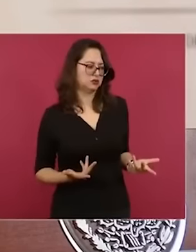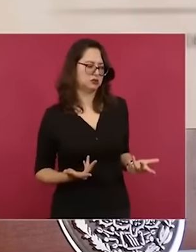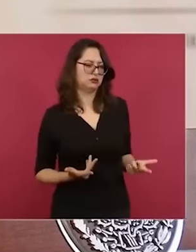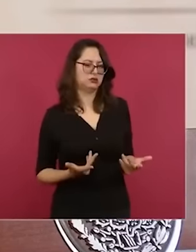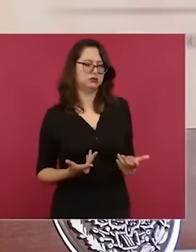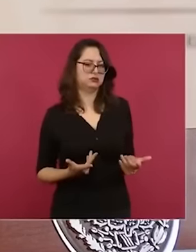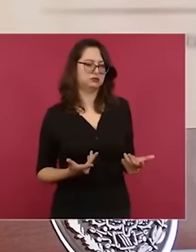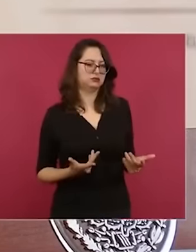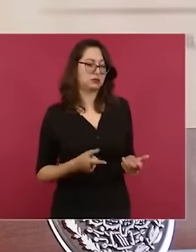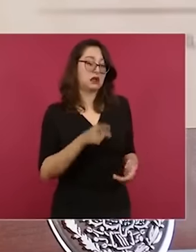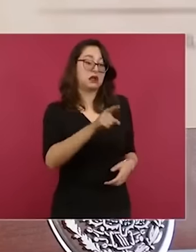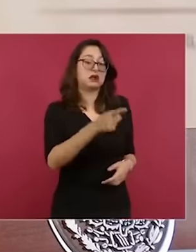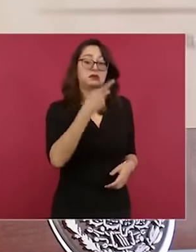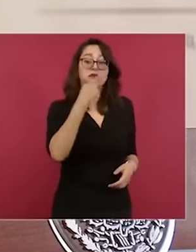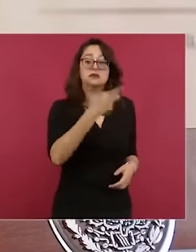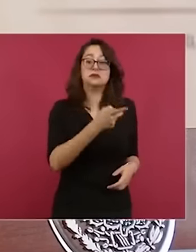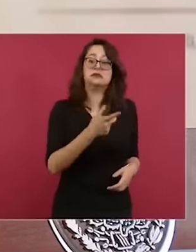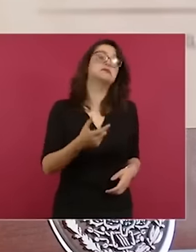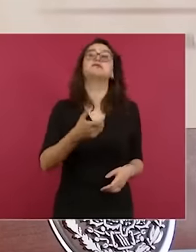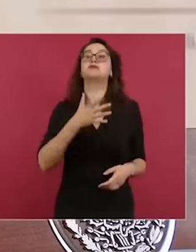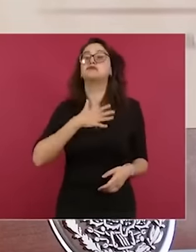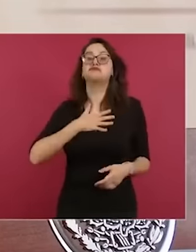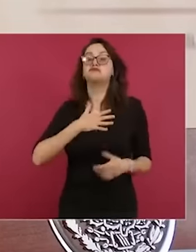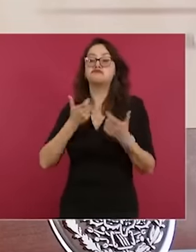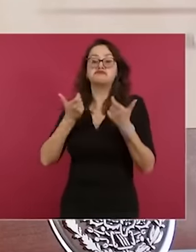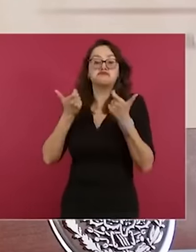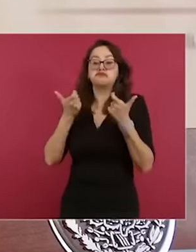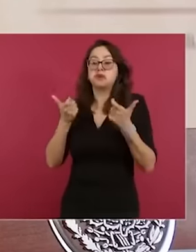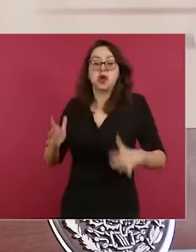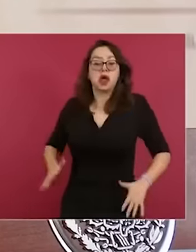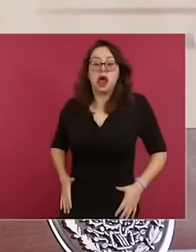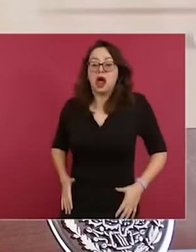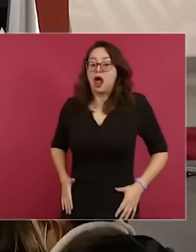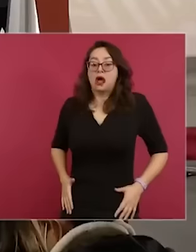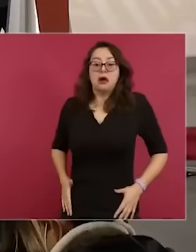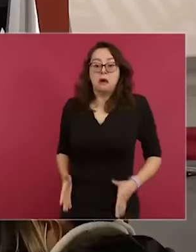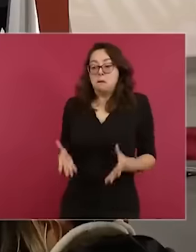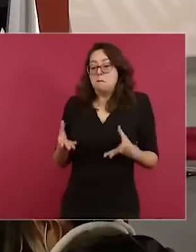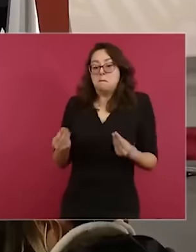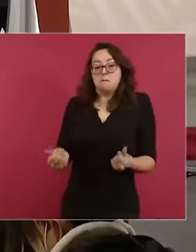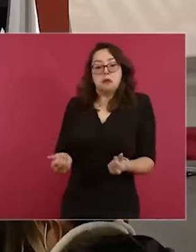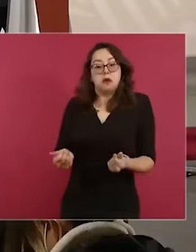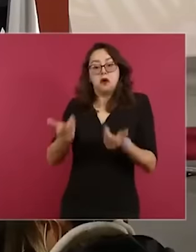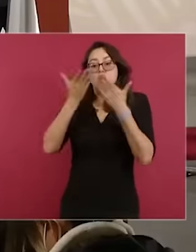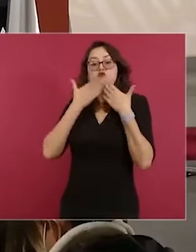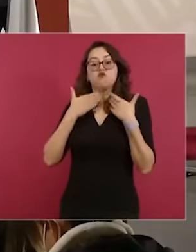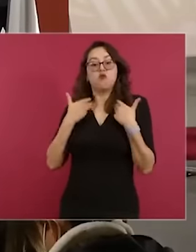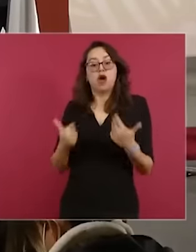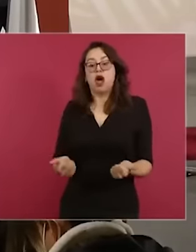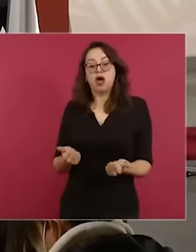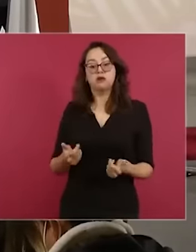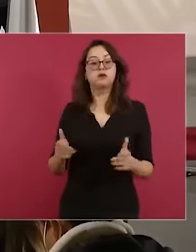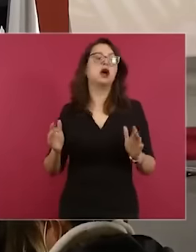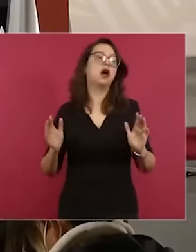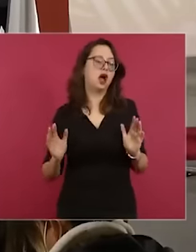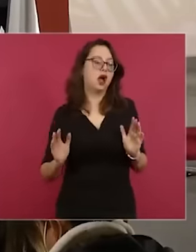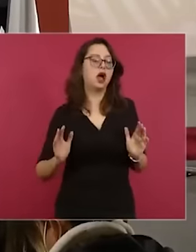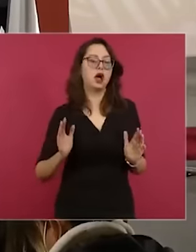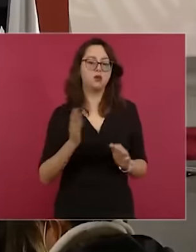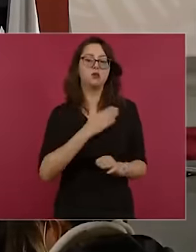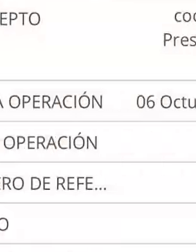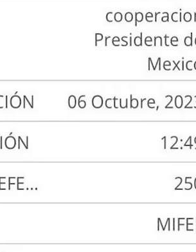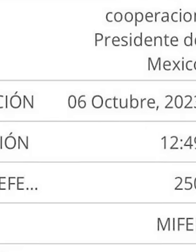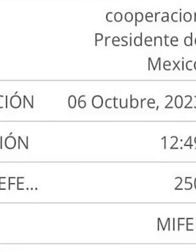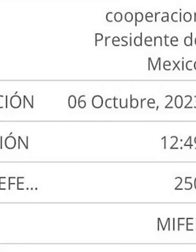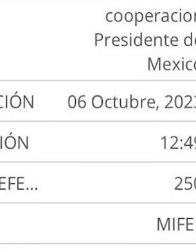250 pesos al publicista Carlos Alarraqui para que continúe con su canal de YouTube Atypical TV, debido a los